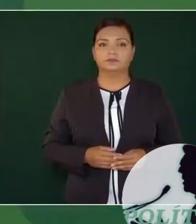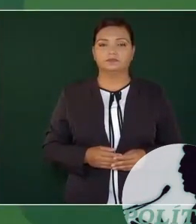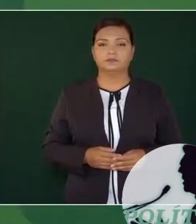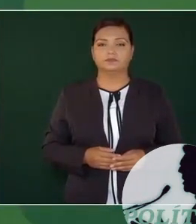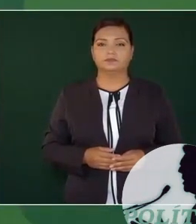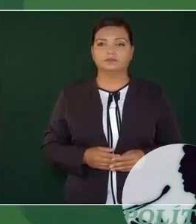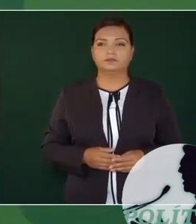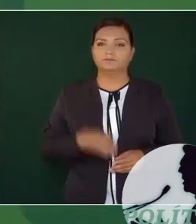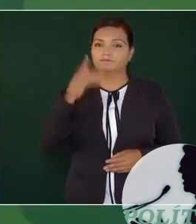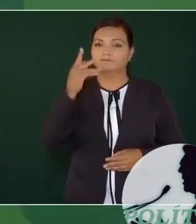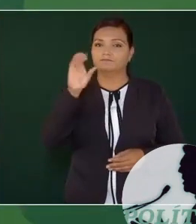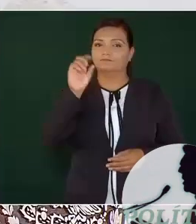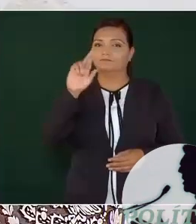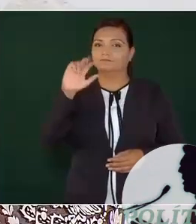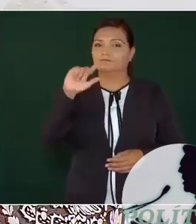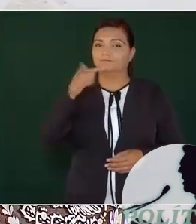pedigrí,